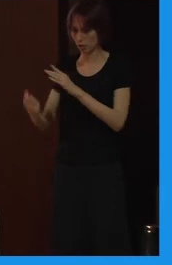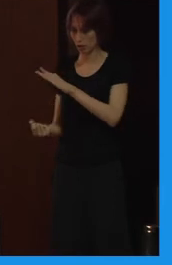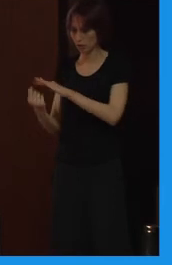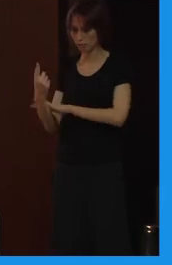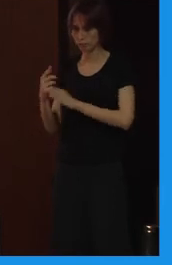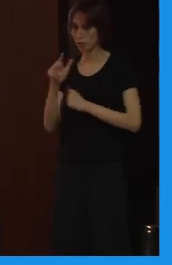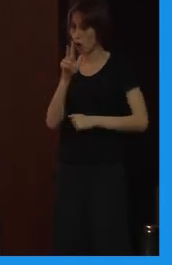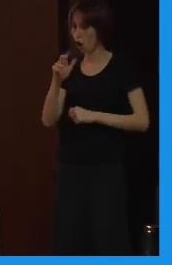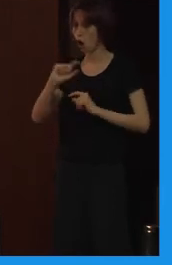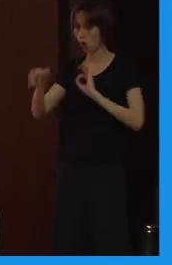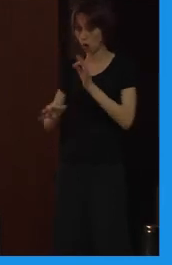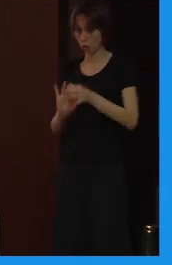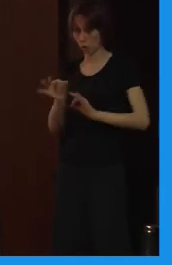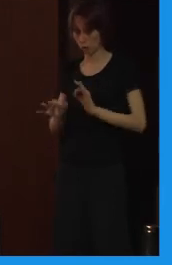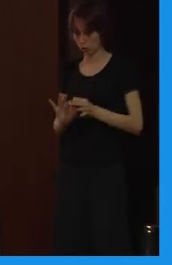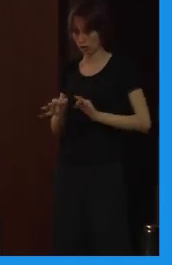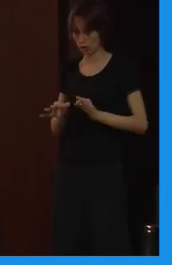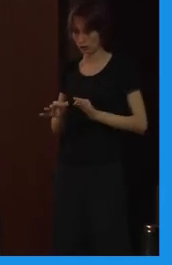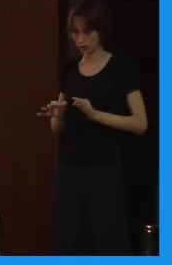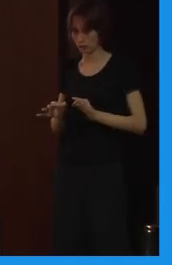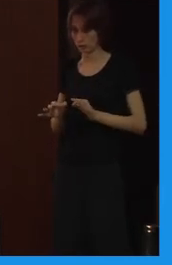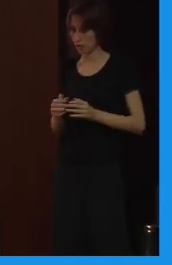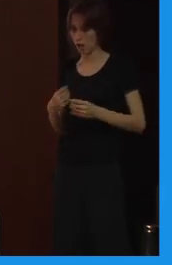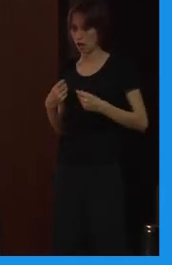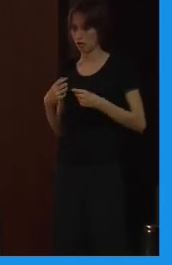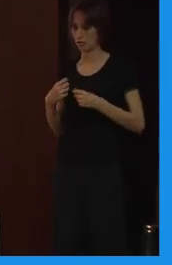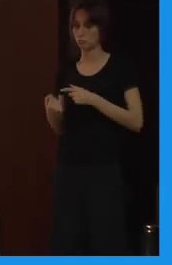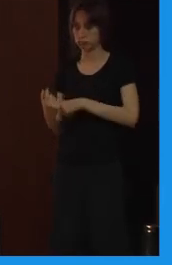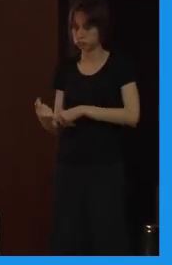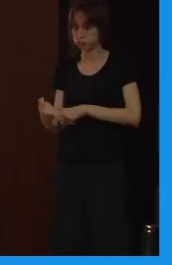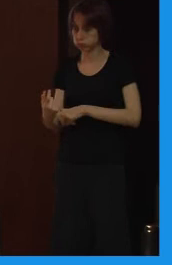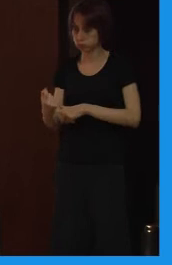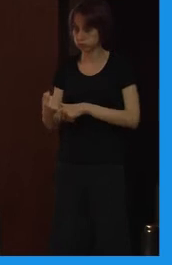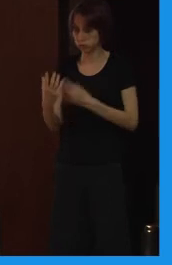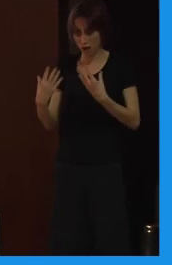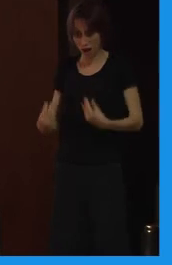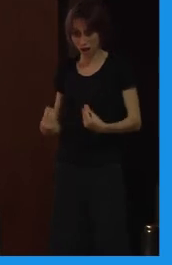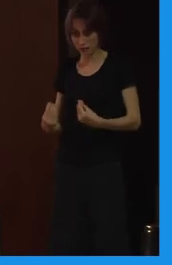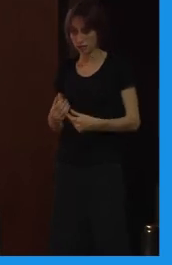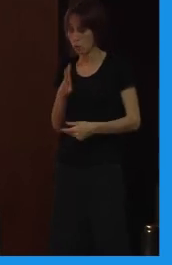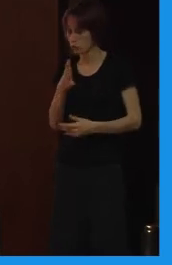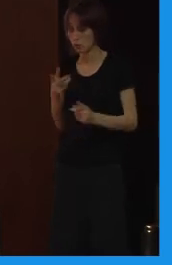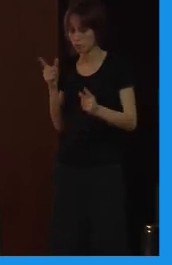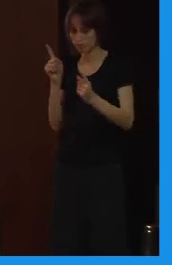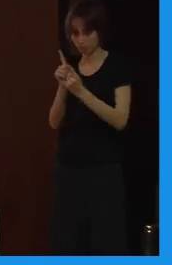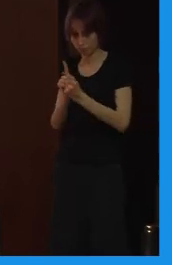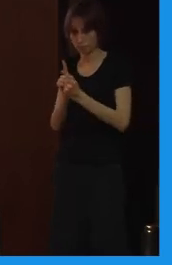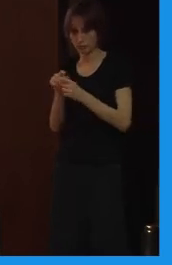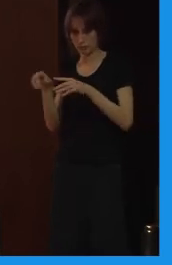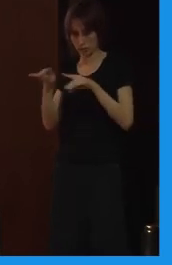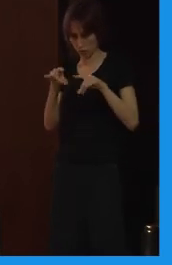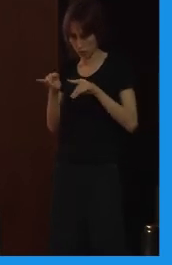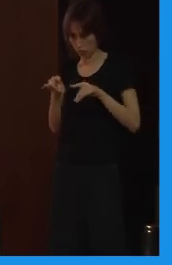de crecimiento. Si no tengo hormona de crecimiento, no la segregaré. Es la forma de diagnosticarlo. Una prueba, ya os digo,